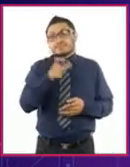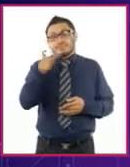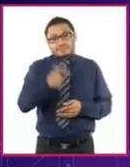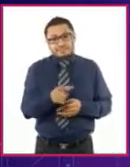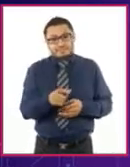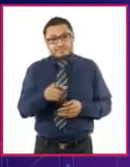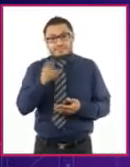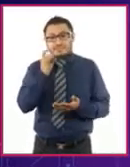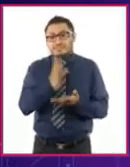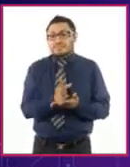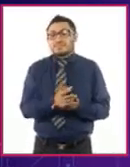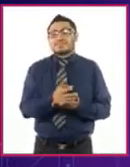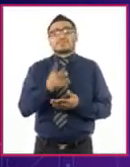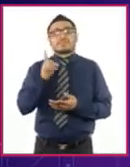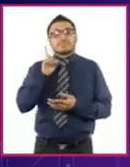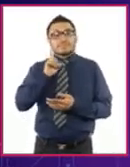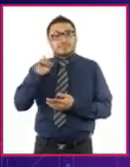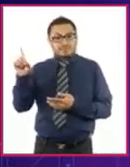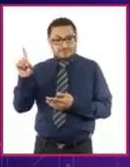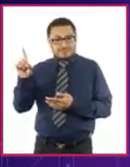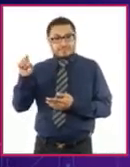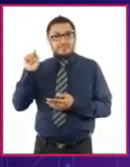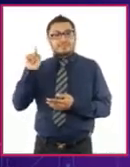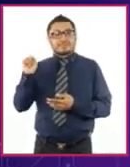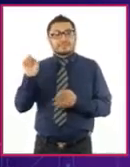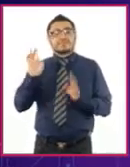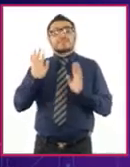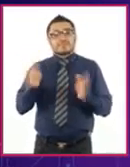encuentre solamente en un miembro de la ecuación.